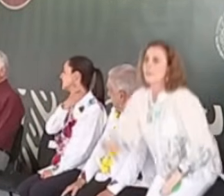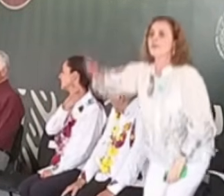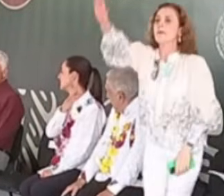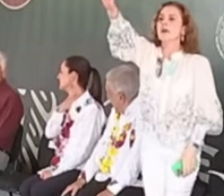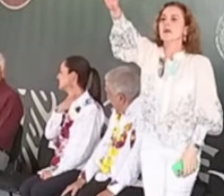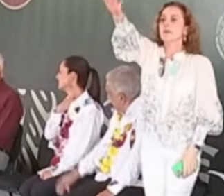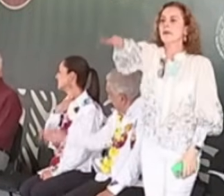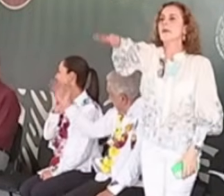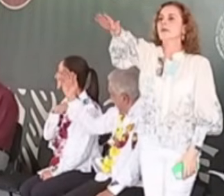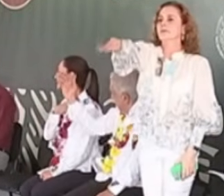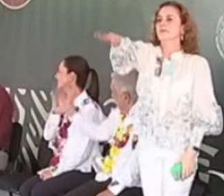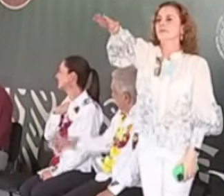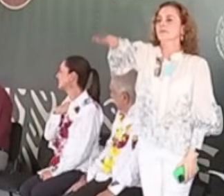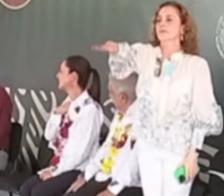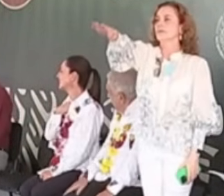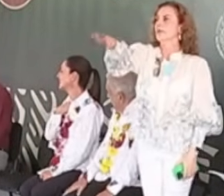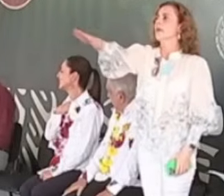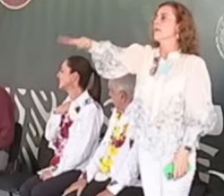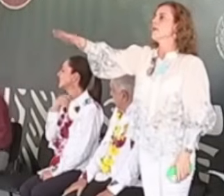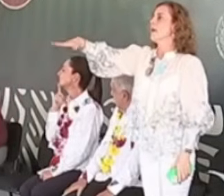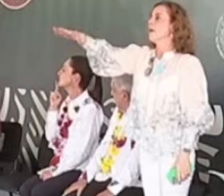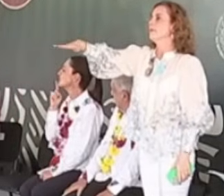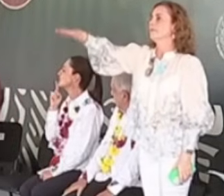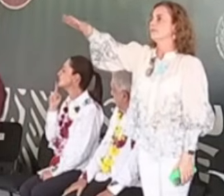Bienvenido a su casa.